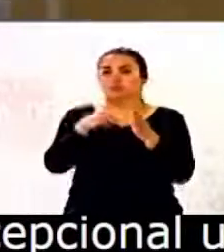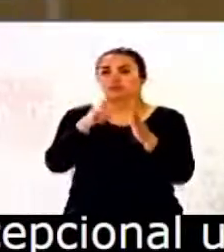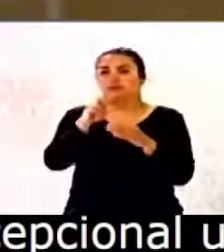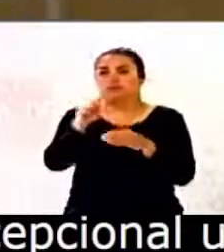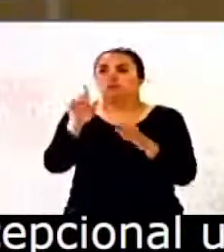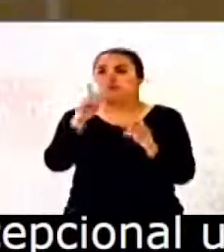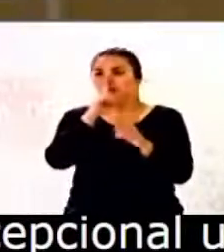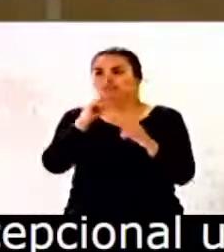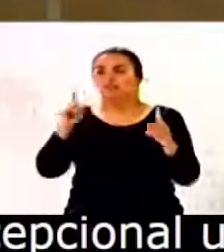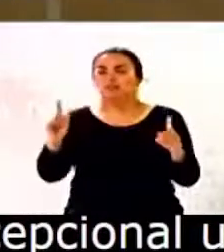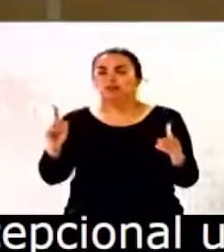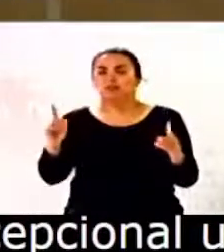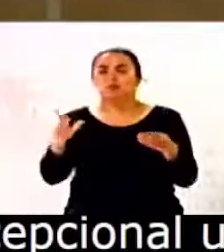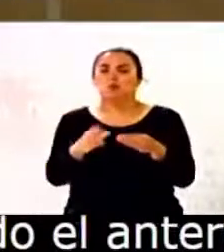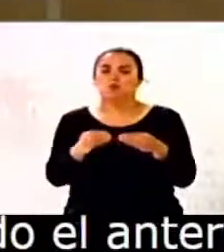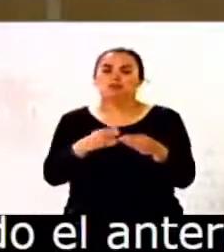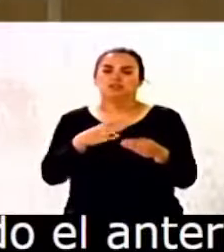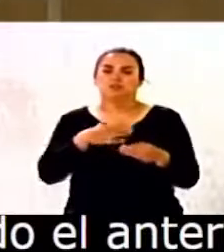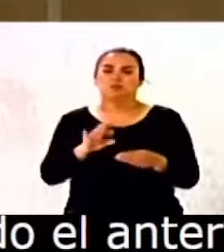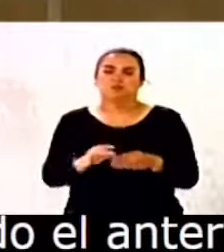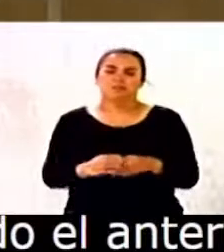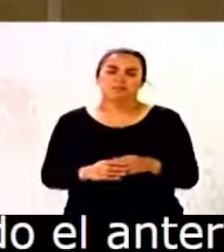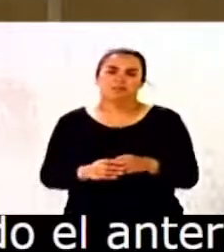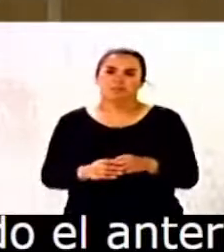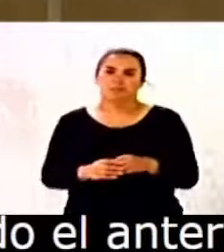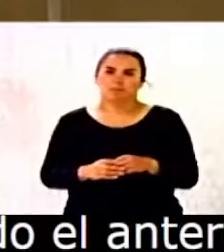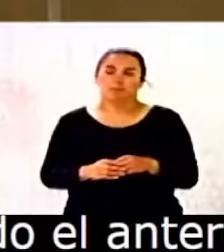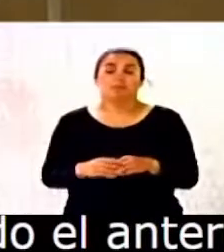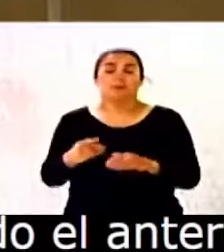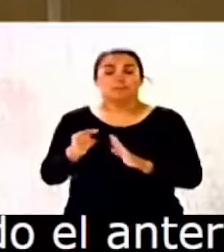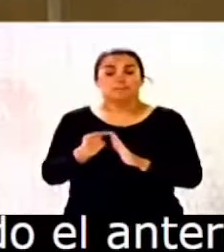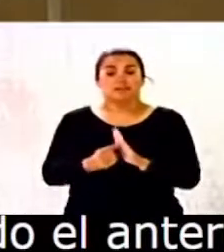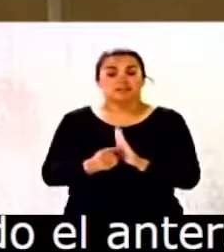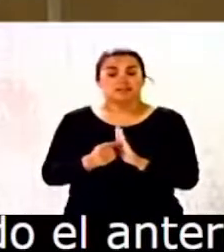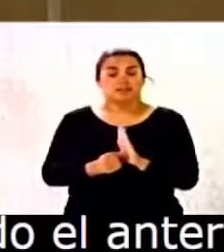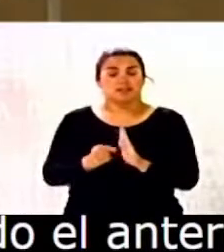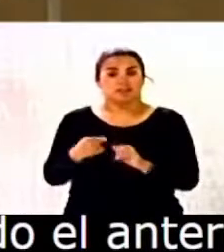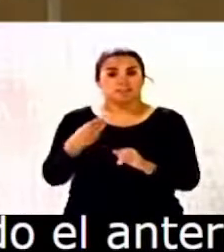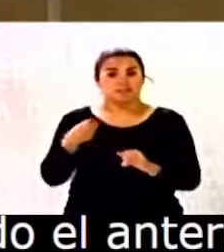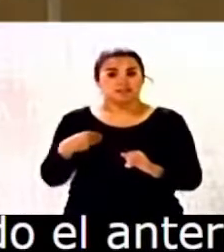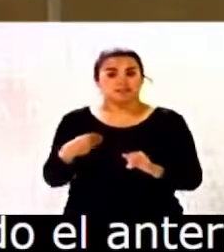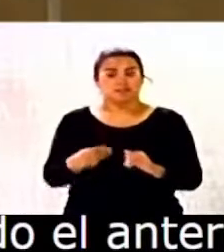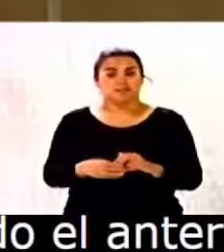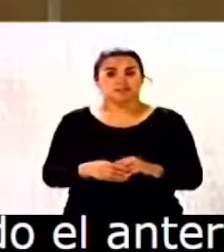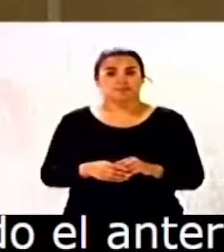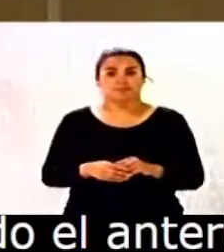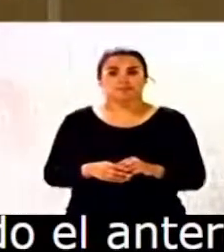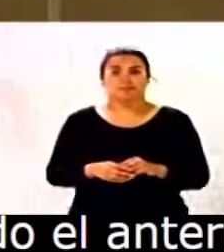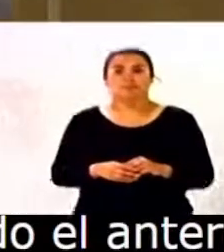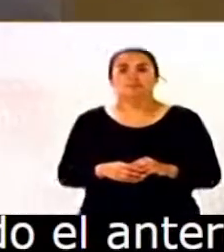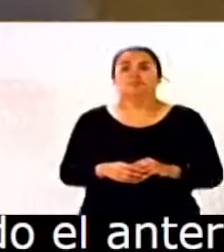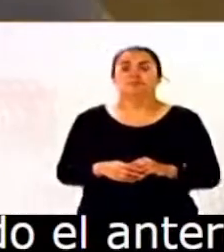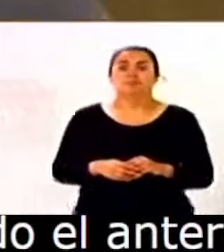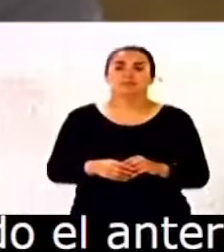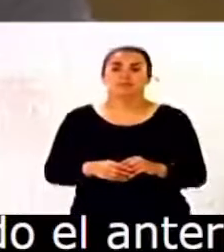año se pueda utilizar. Estamos hablando que con esta medida, que como bien